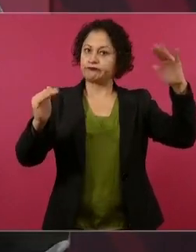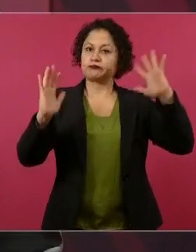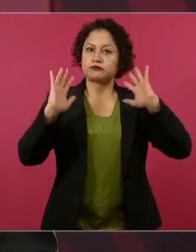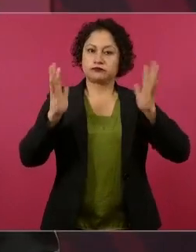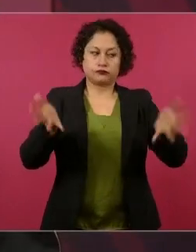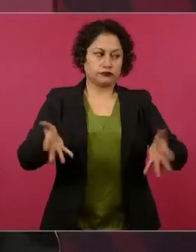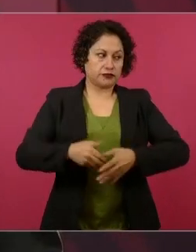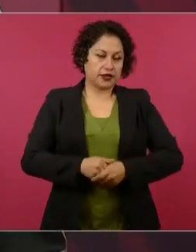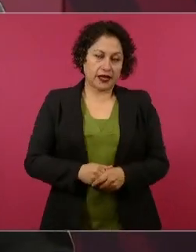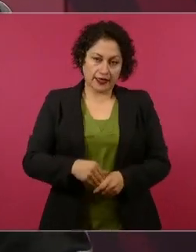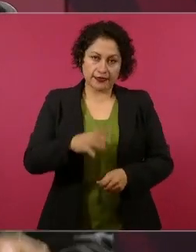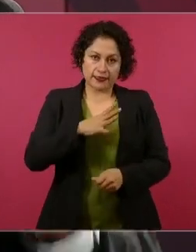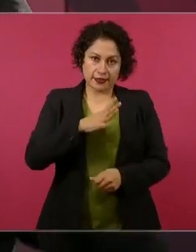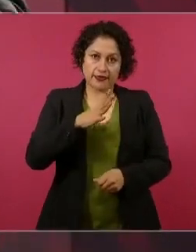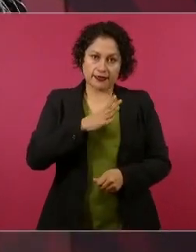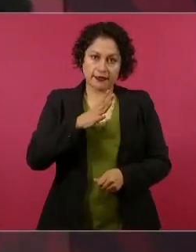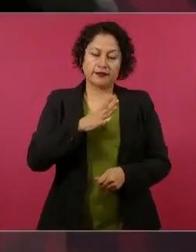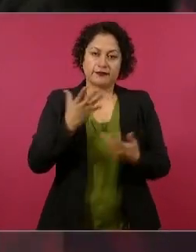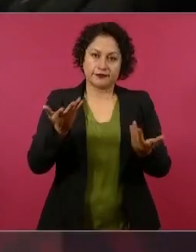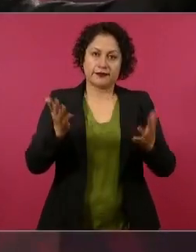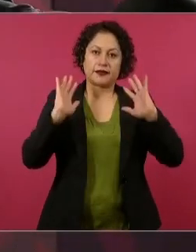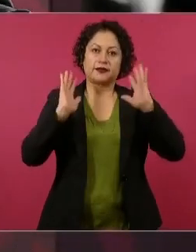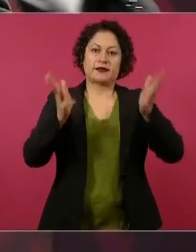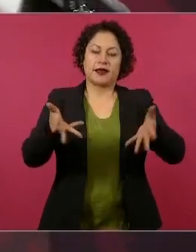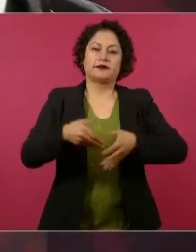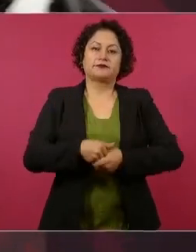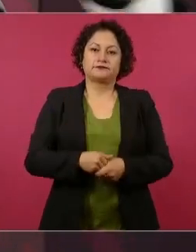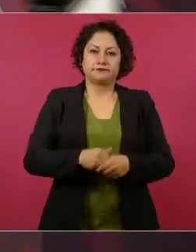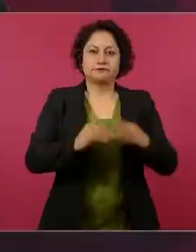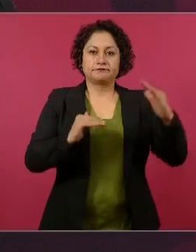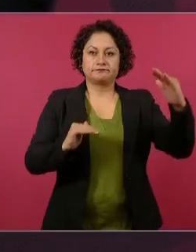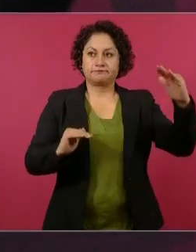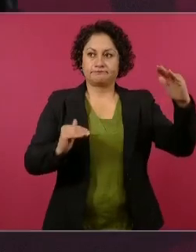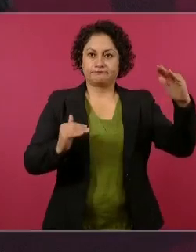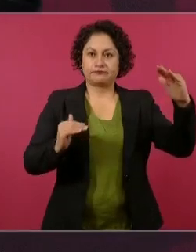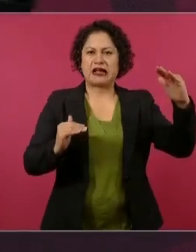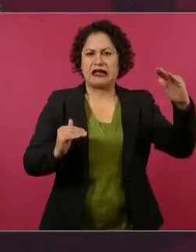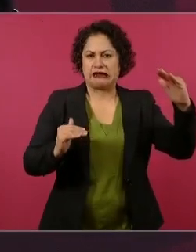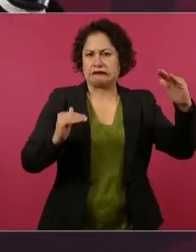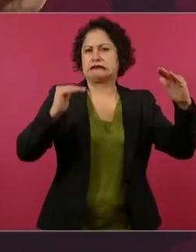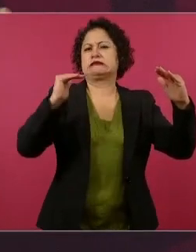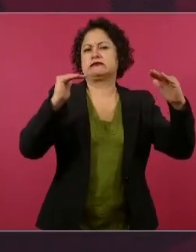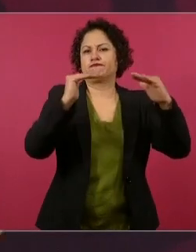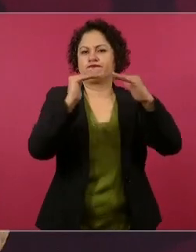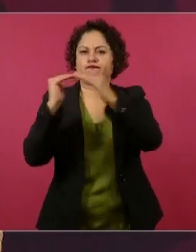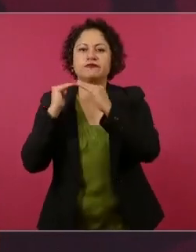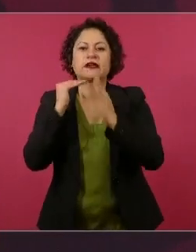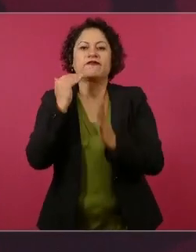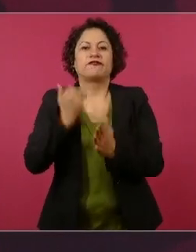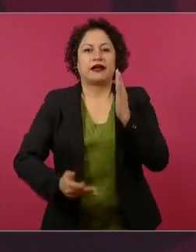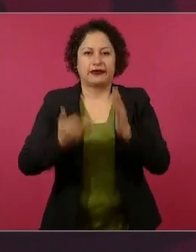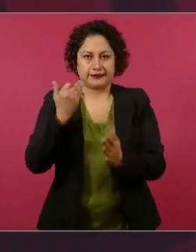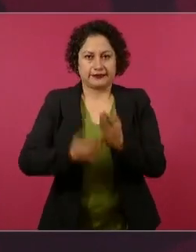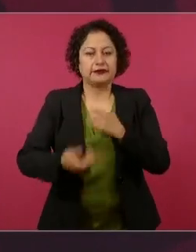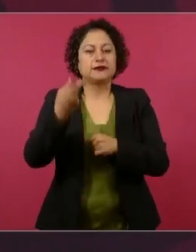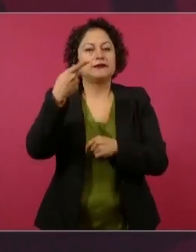se levantó. Falta todavía, pero ya está más parejo. Es que la política neoliberal